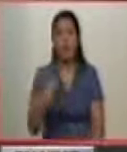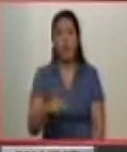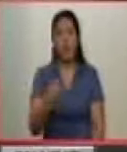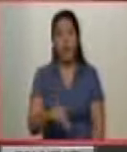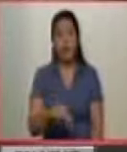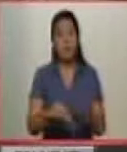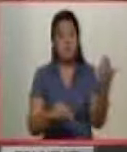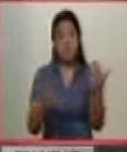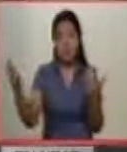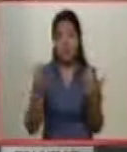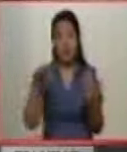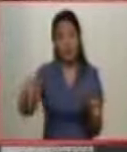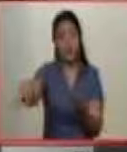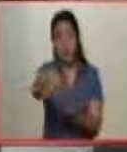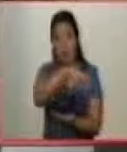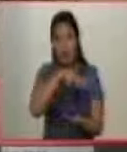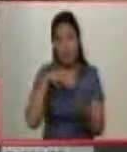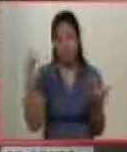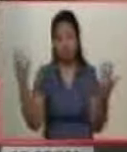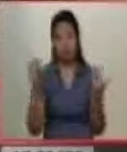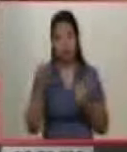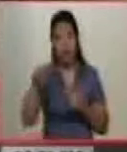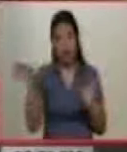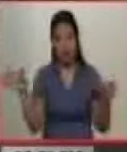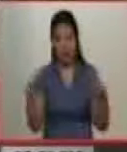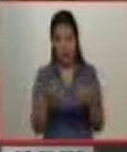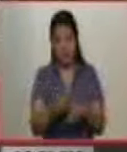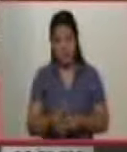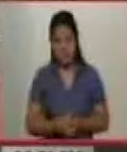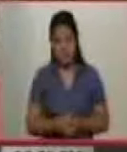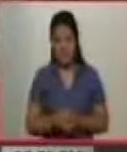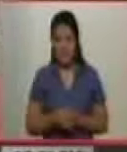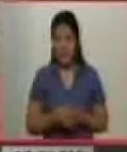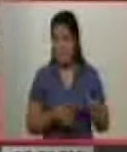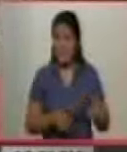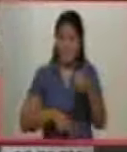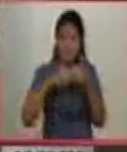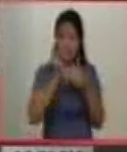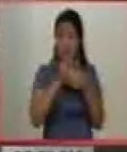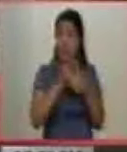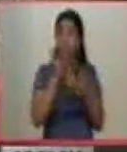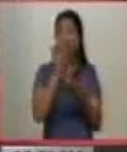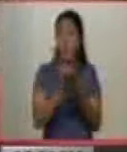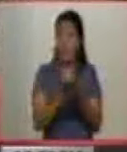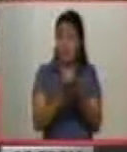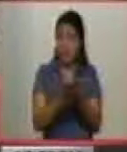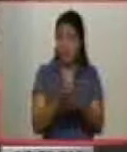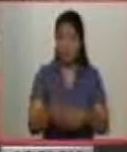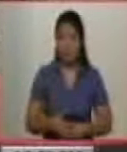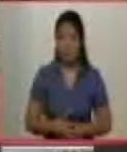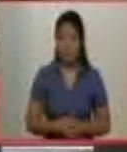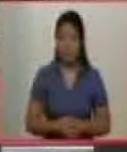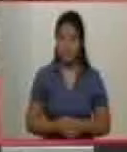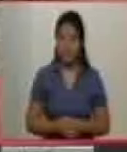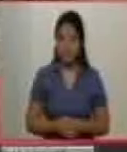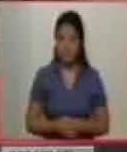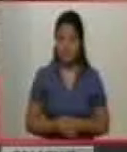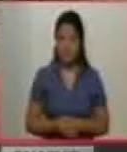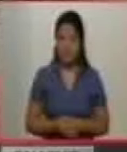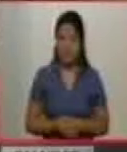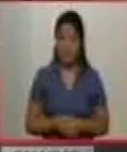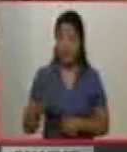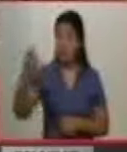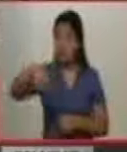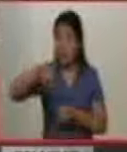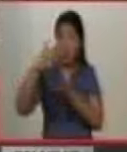vinieron de distintas regiones de la nación? Bueno, una de las propuestas que más ha resaltado curiosa dentro de estas discusiones es que los